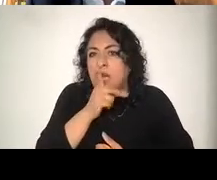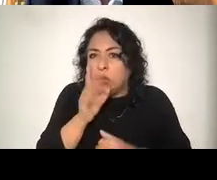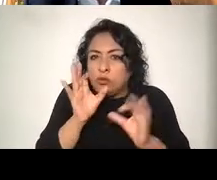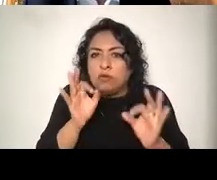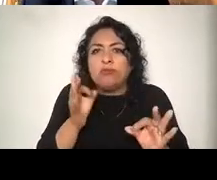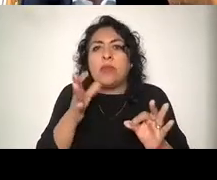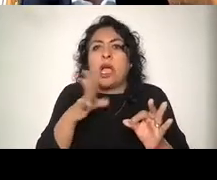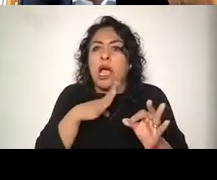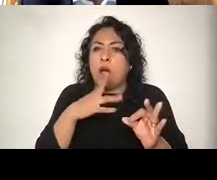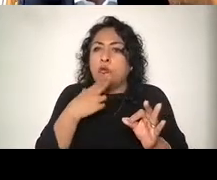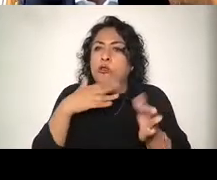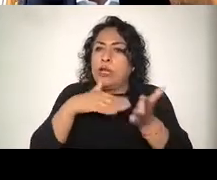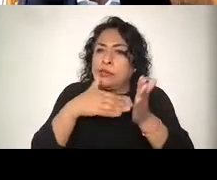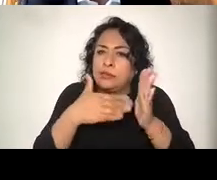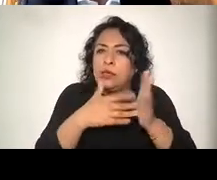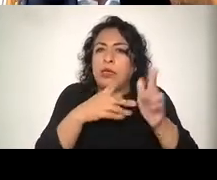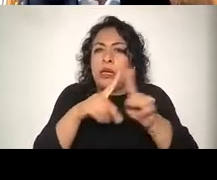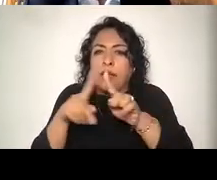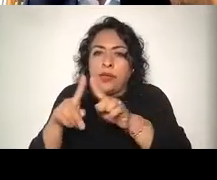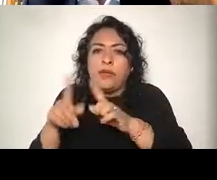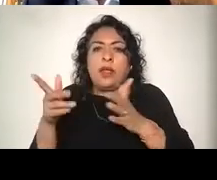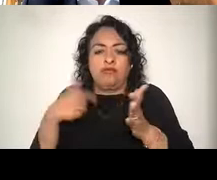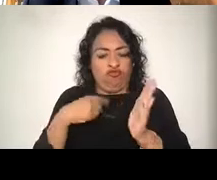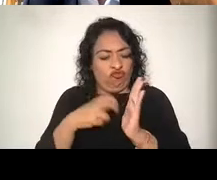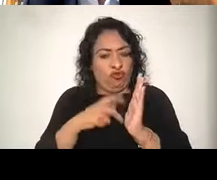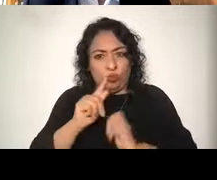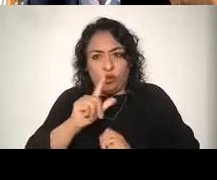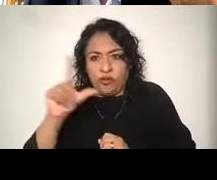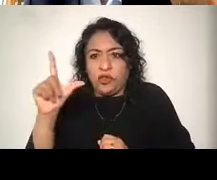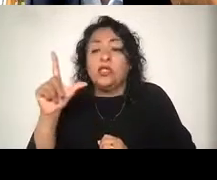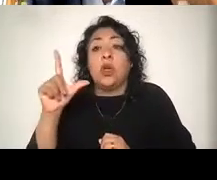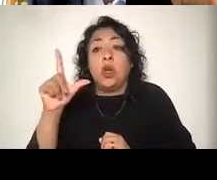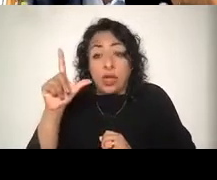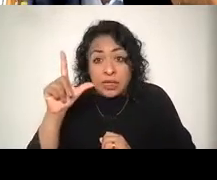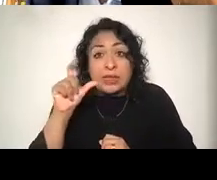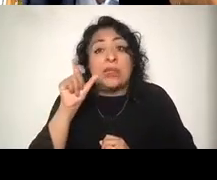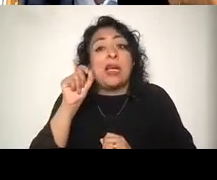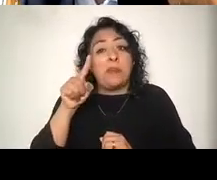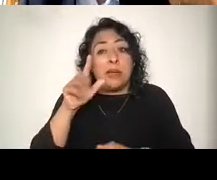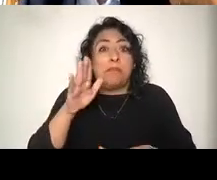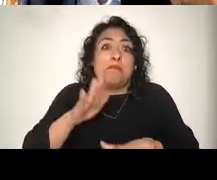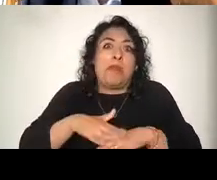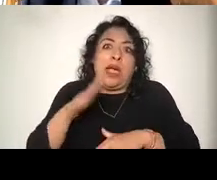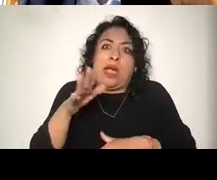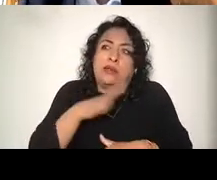más estrategia, hay que profesionalizarnos en esto y hay que tener más y mejores